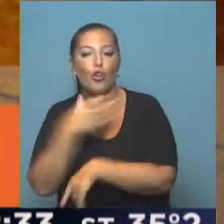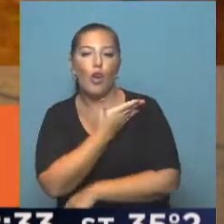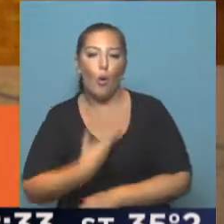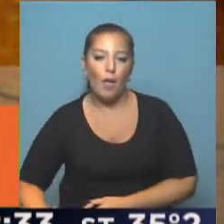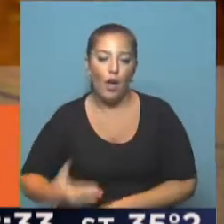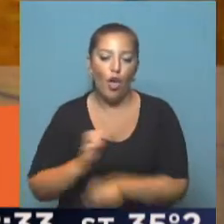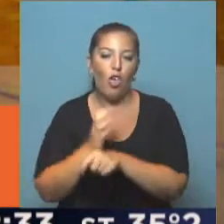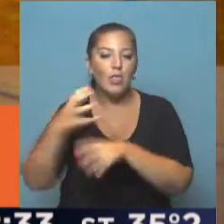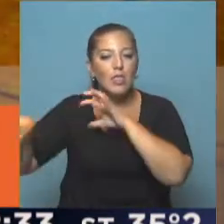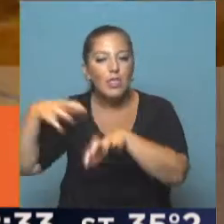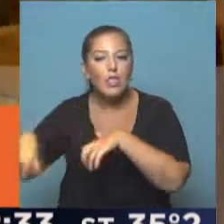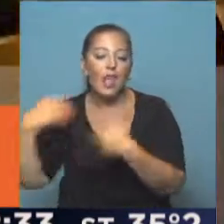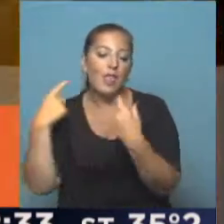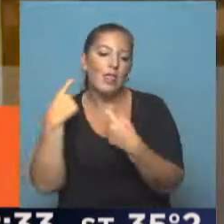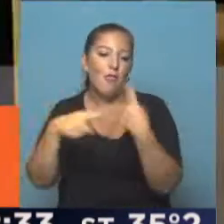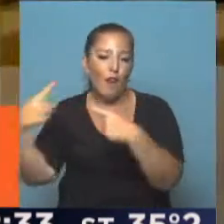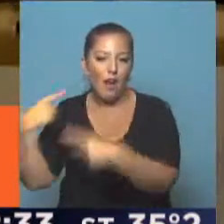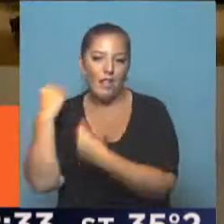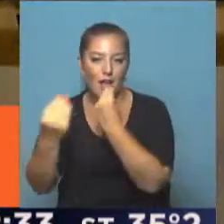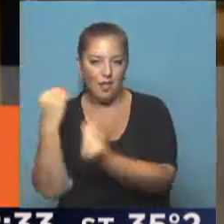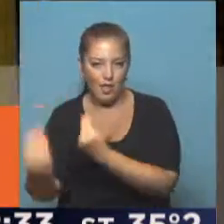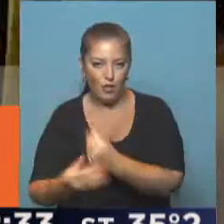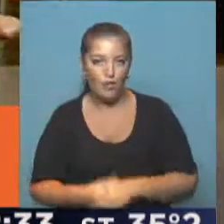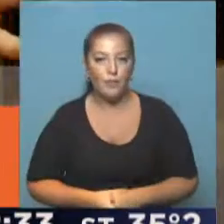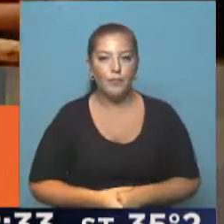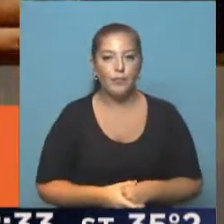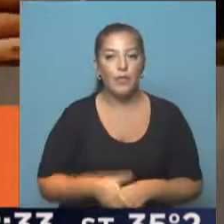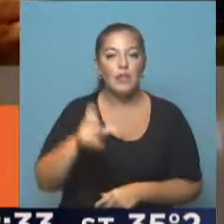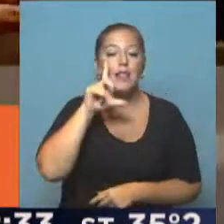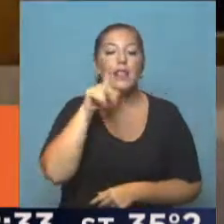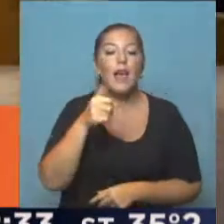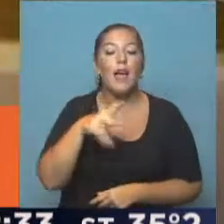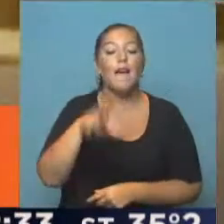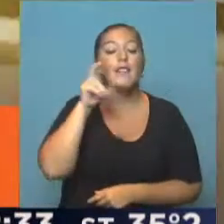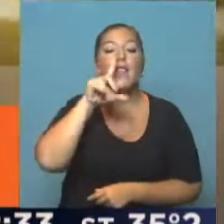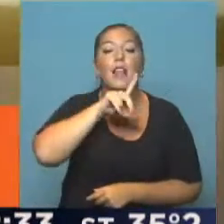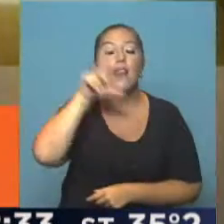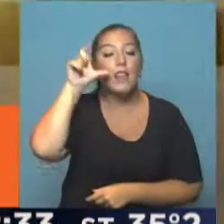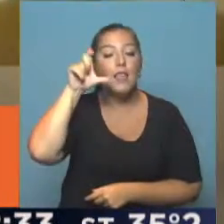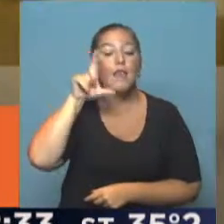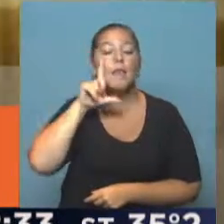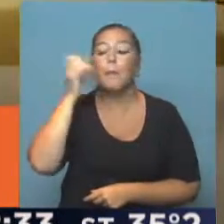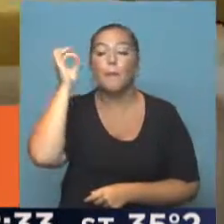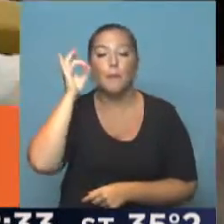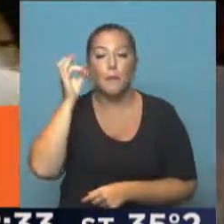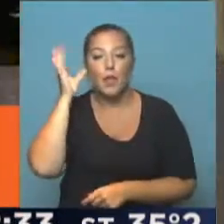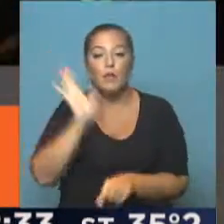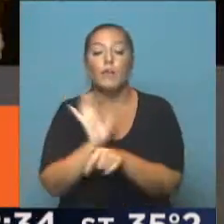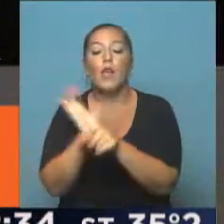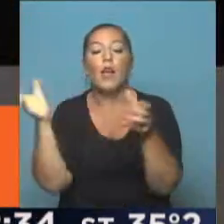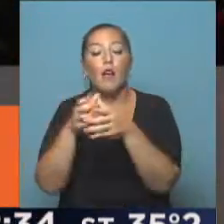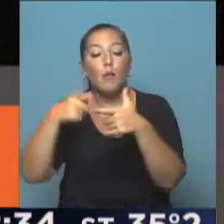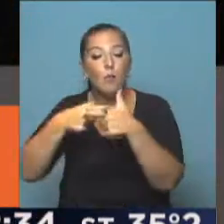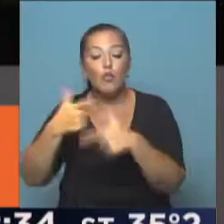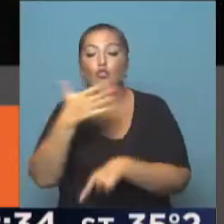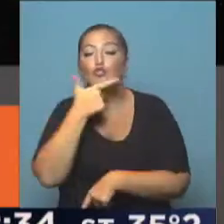muy fragmentada entre varios candidatos. Cintia Viteri, aspirante del Partido Social Cristiano, la tercera candidata más